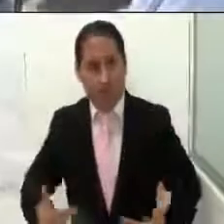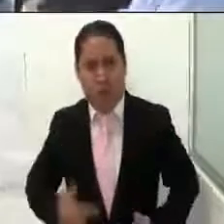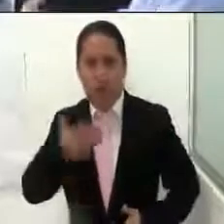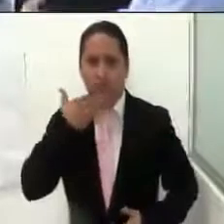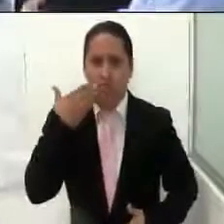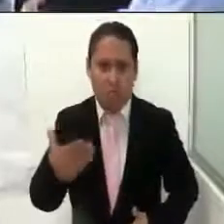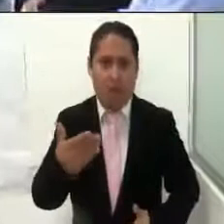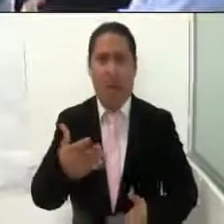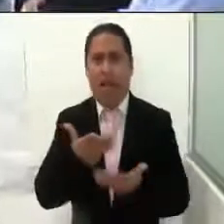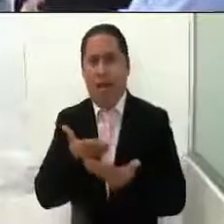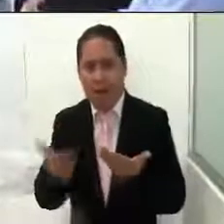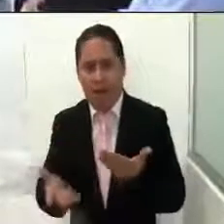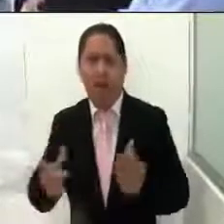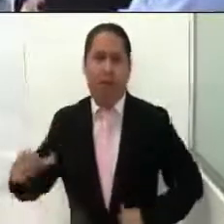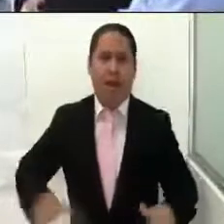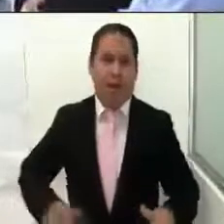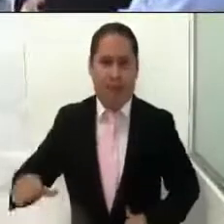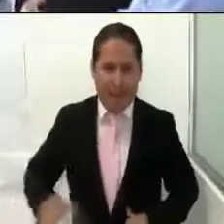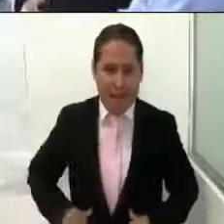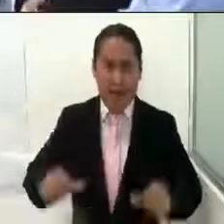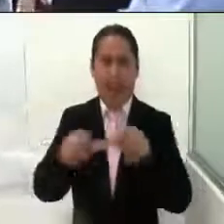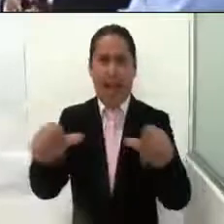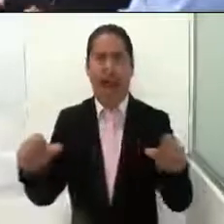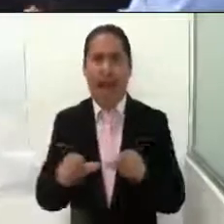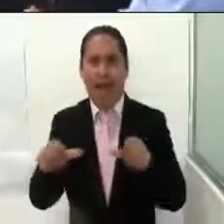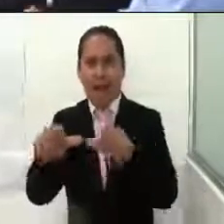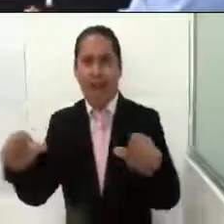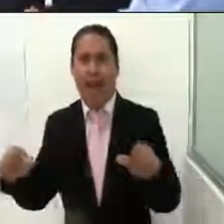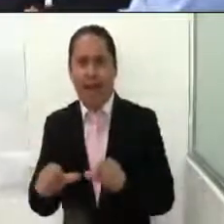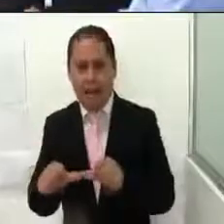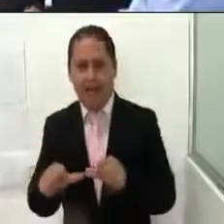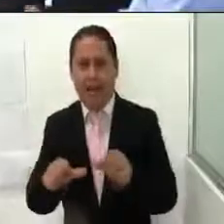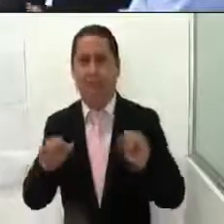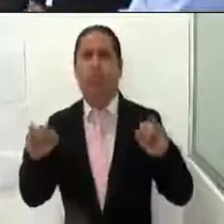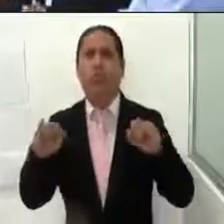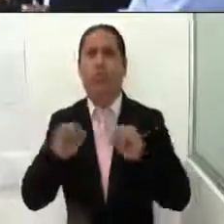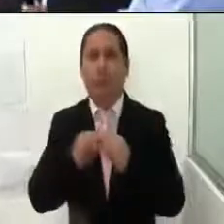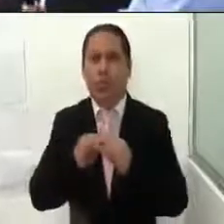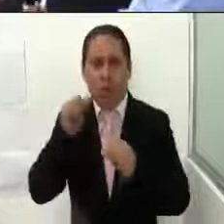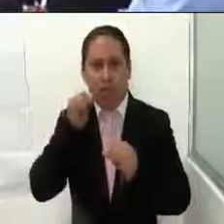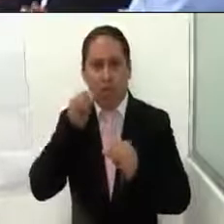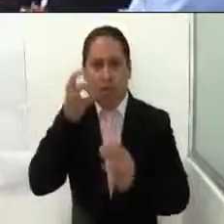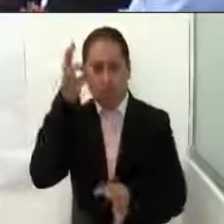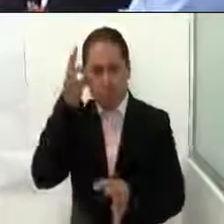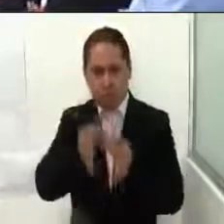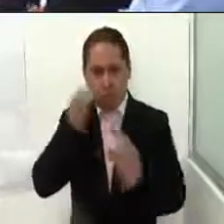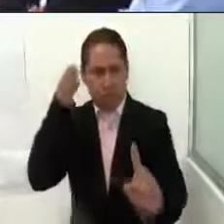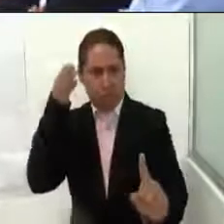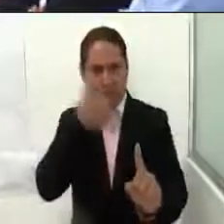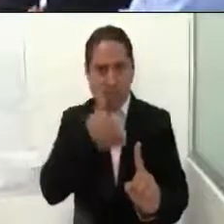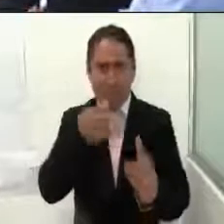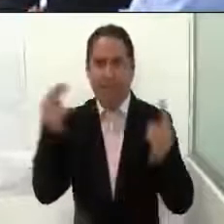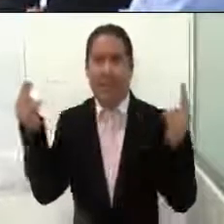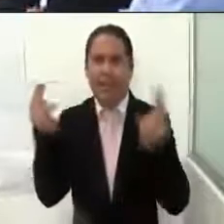acciones para que todas las áreas que integran este instituto actúen con base en los principios necesidades